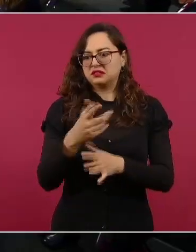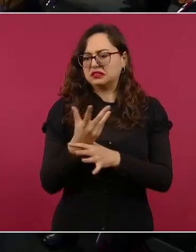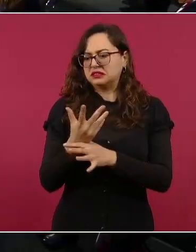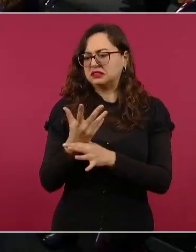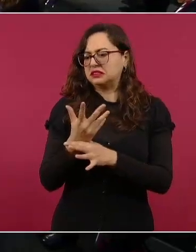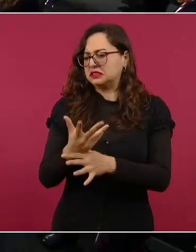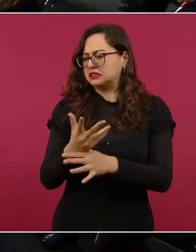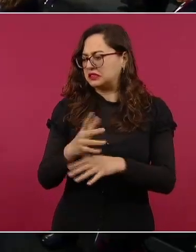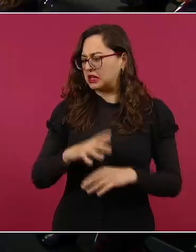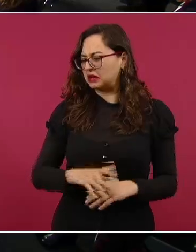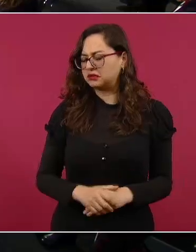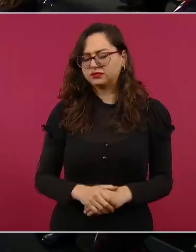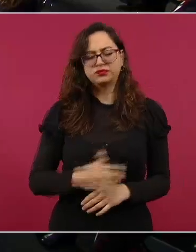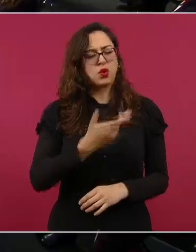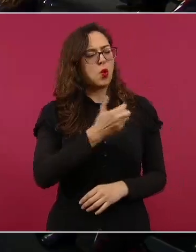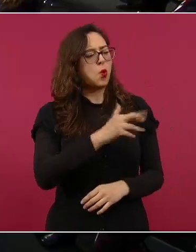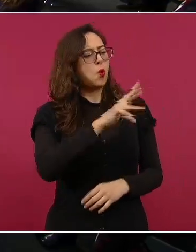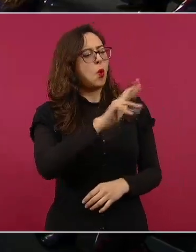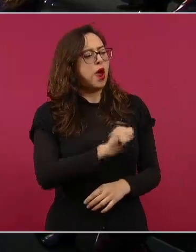perfumada,